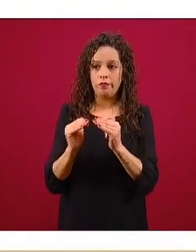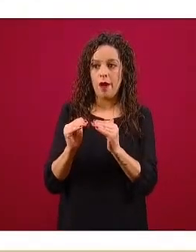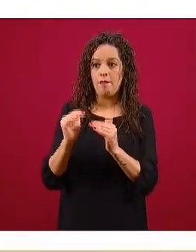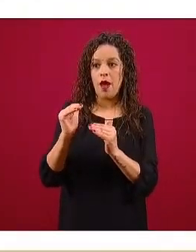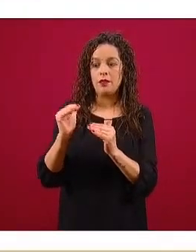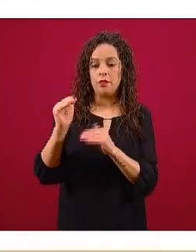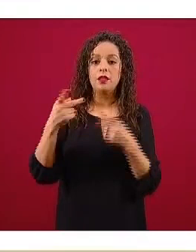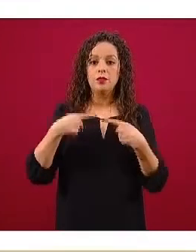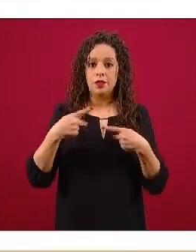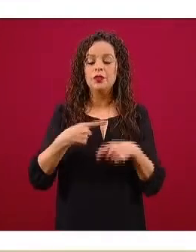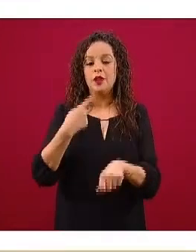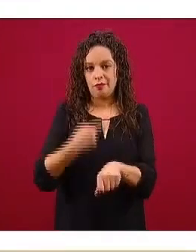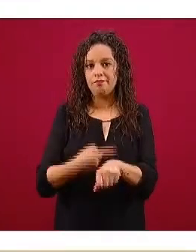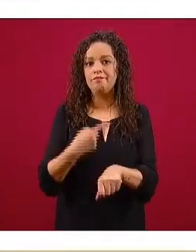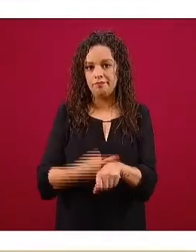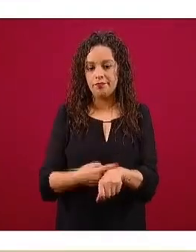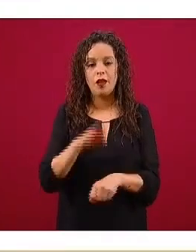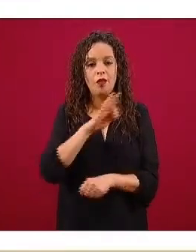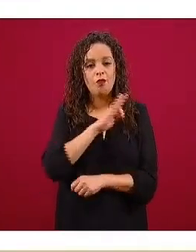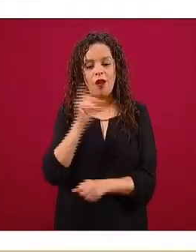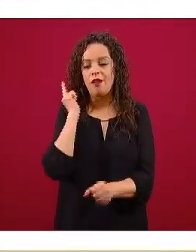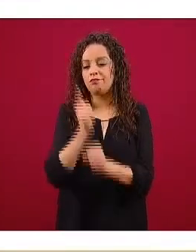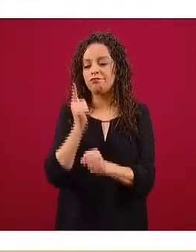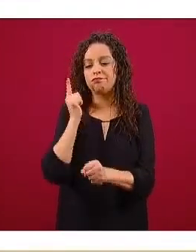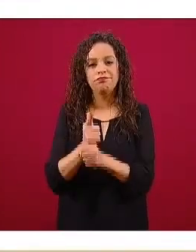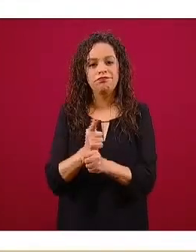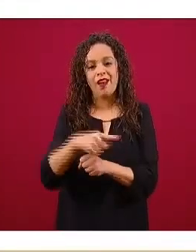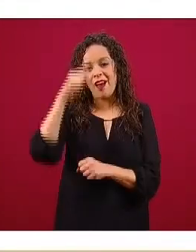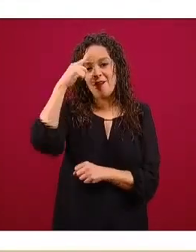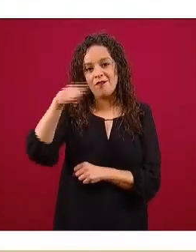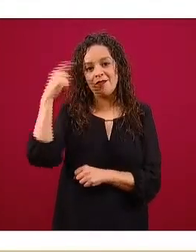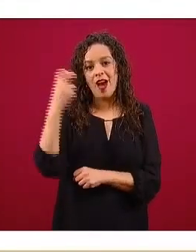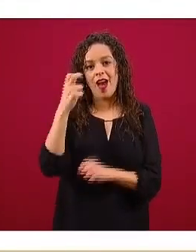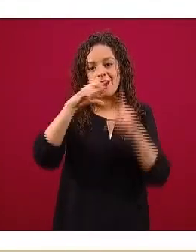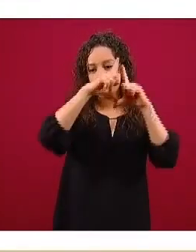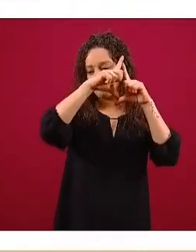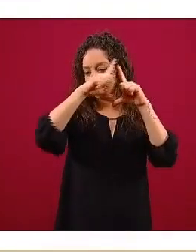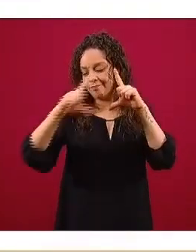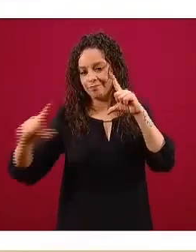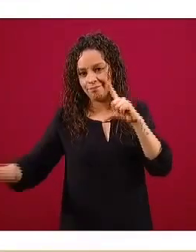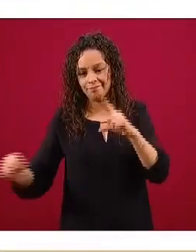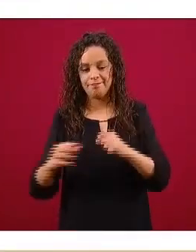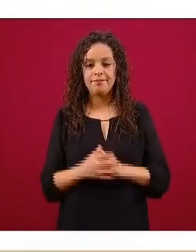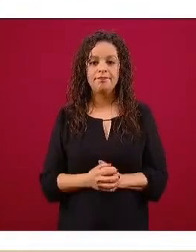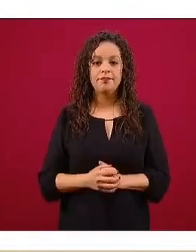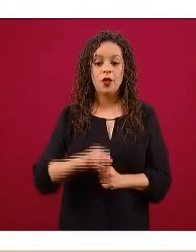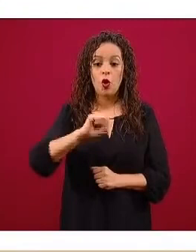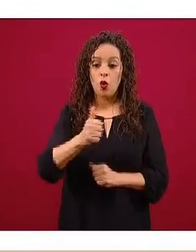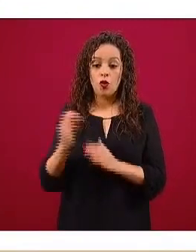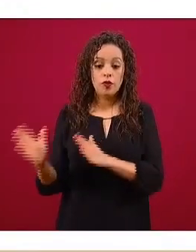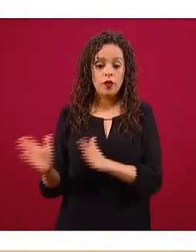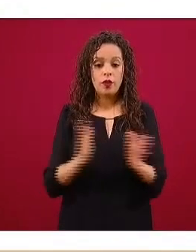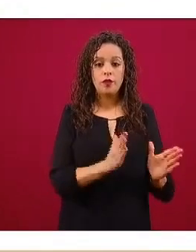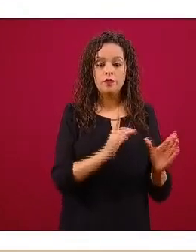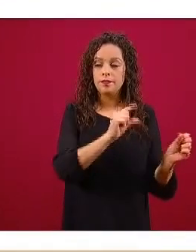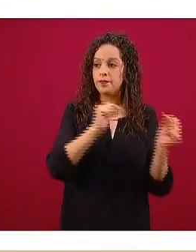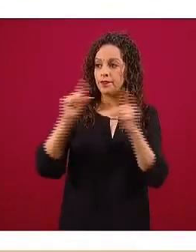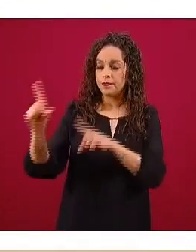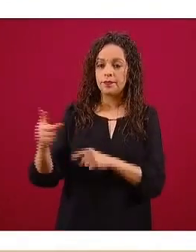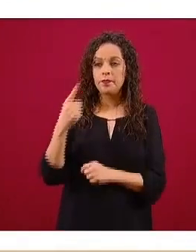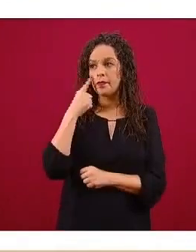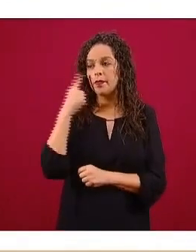su cantidad de casos y podemos rápidamente identificarlas en esta gráfica. Veamos la siguiente diapositiva, son los casos